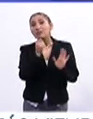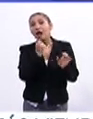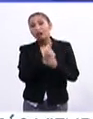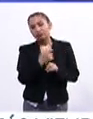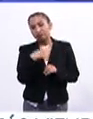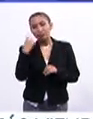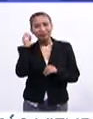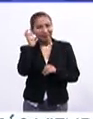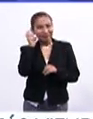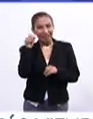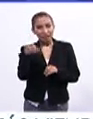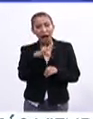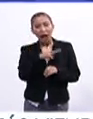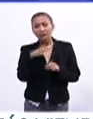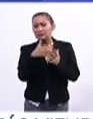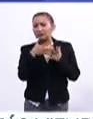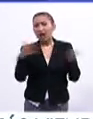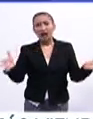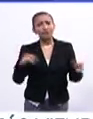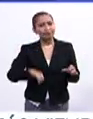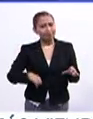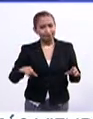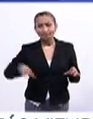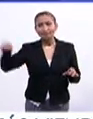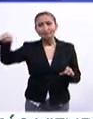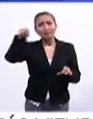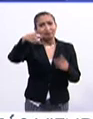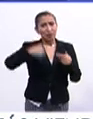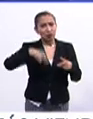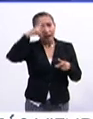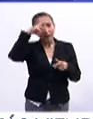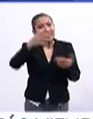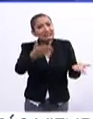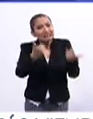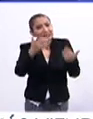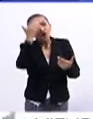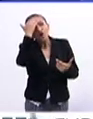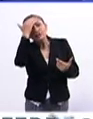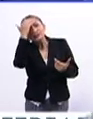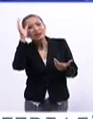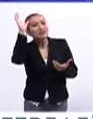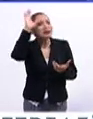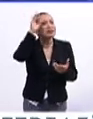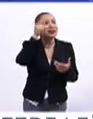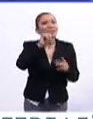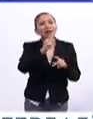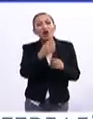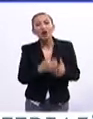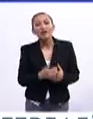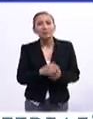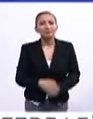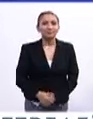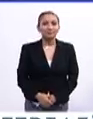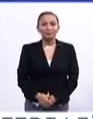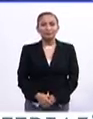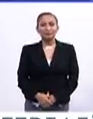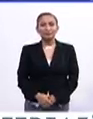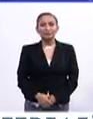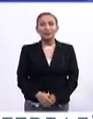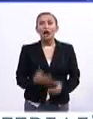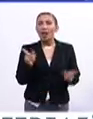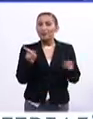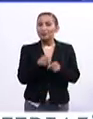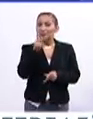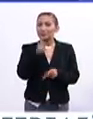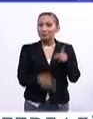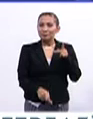como bien lo escuchamos, que existe un gran interés por parte de los mexicanos de conocer acerca de la ciencia y la tecnología. Qué bueno. Pues vamos a hacer